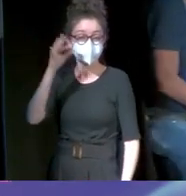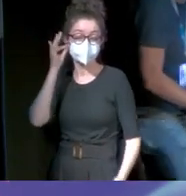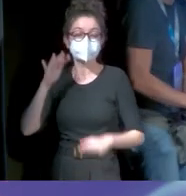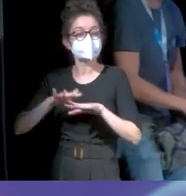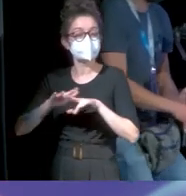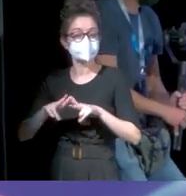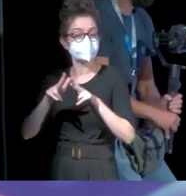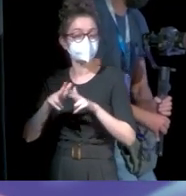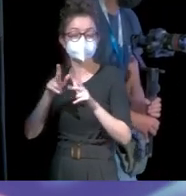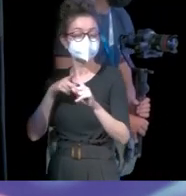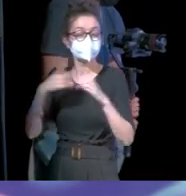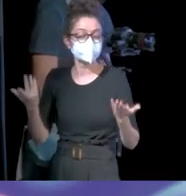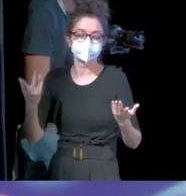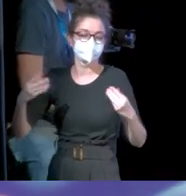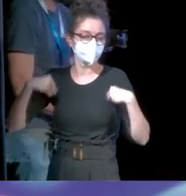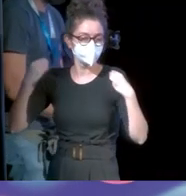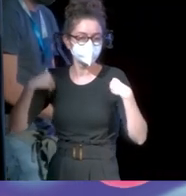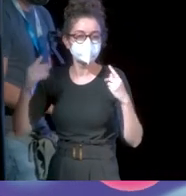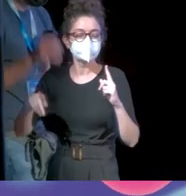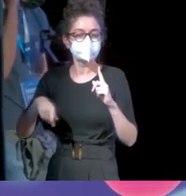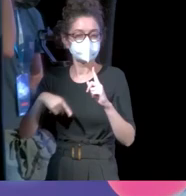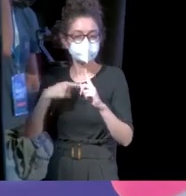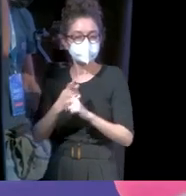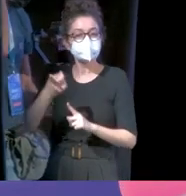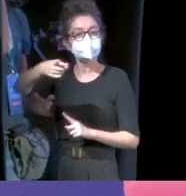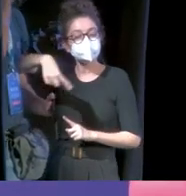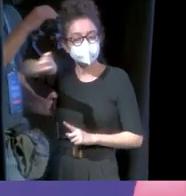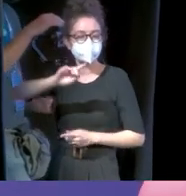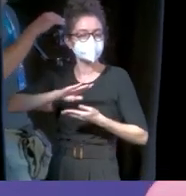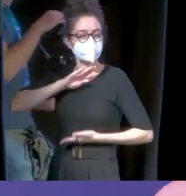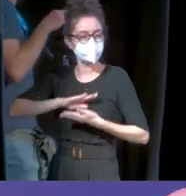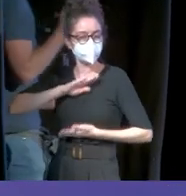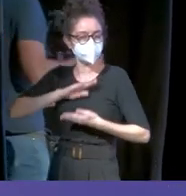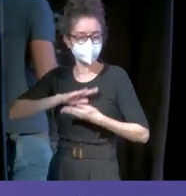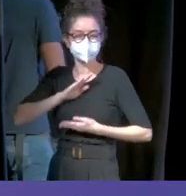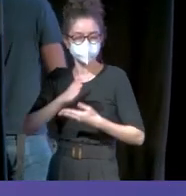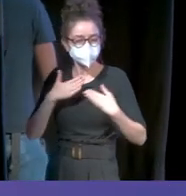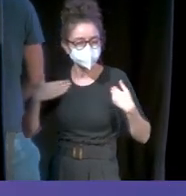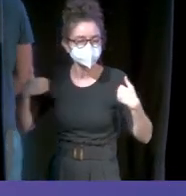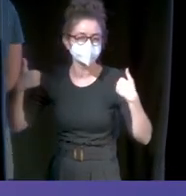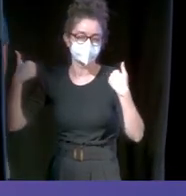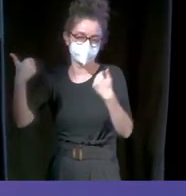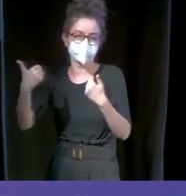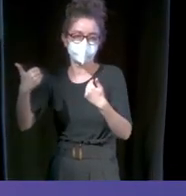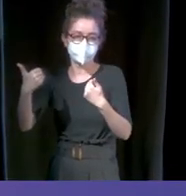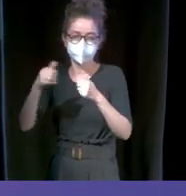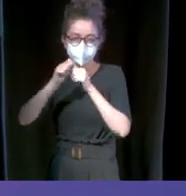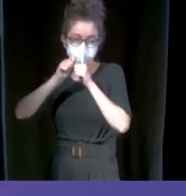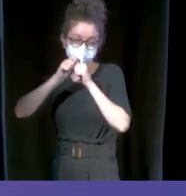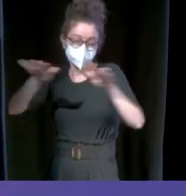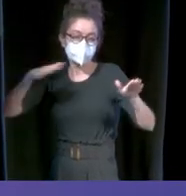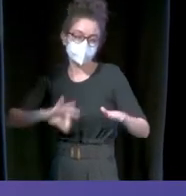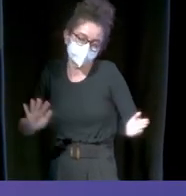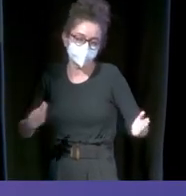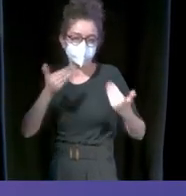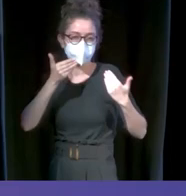están para divertiros y para mostrarle al mundo que sois capaces de hacer todo aquello que os propongáis así que muchísimas gracias